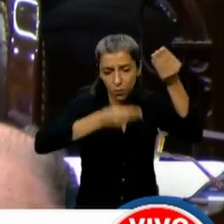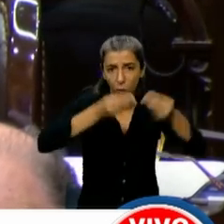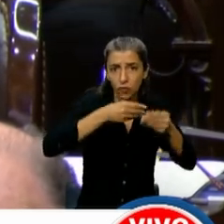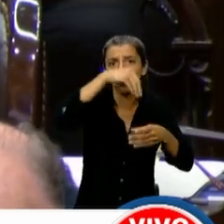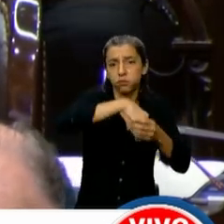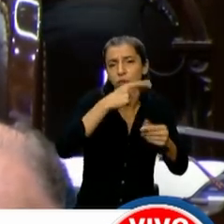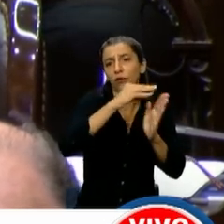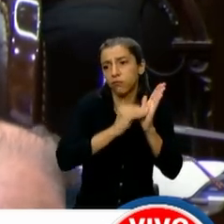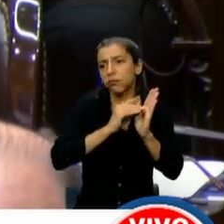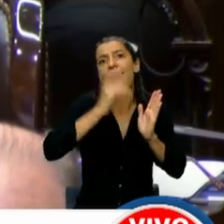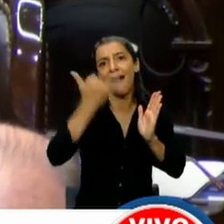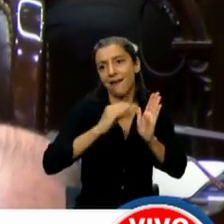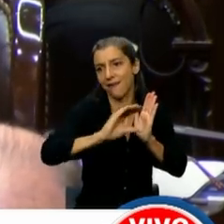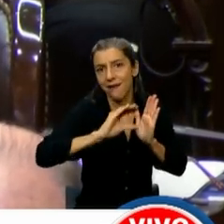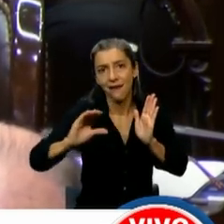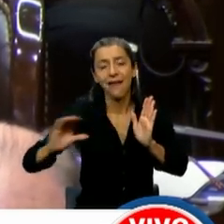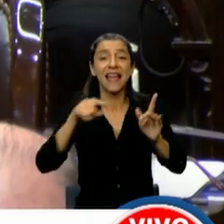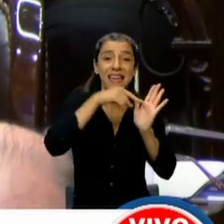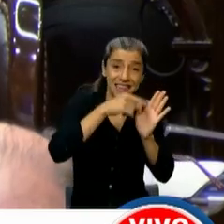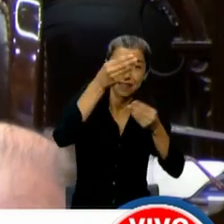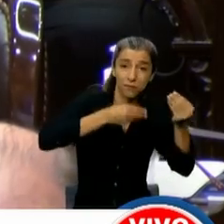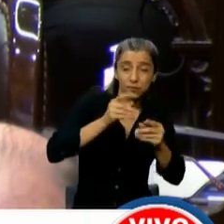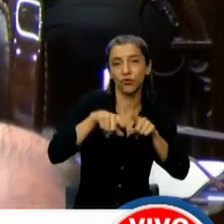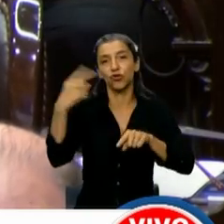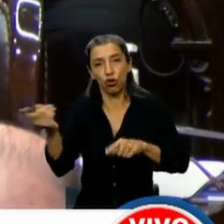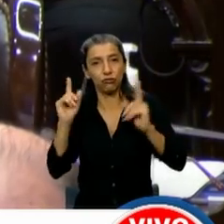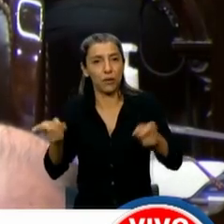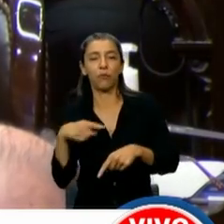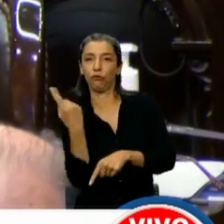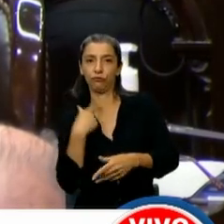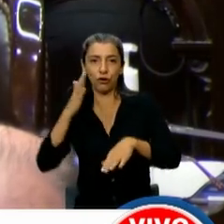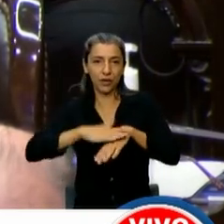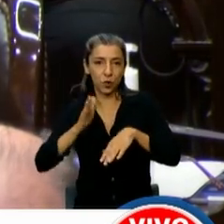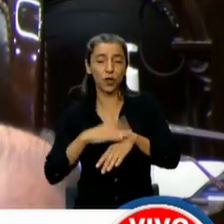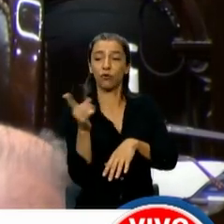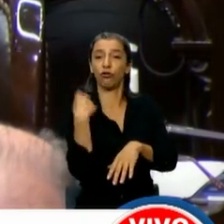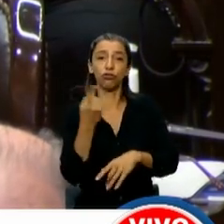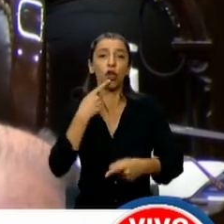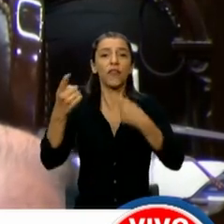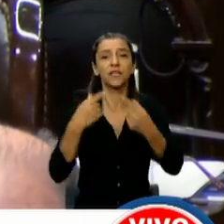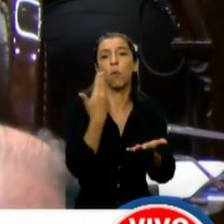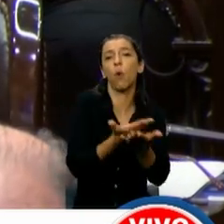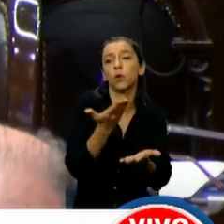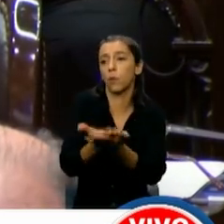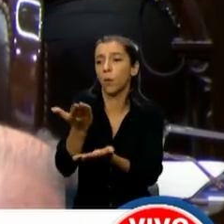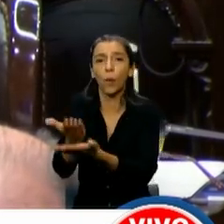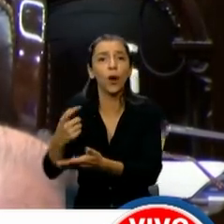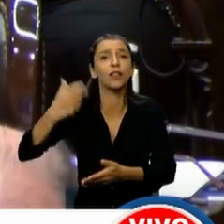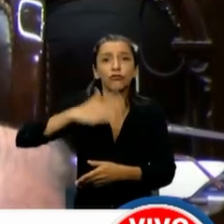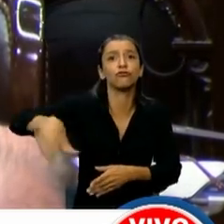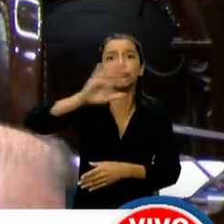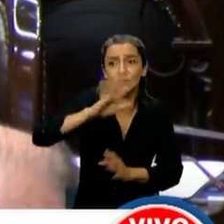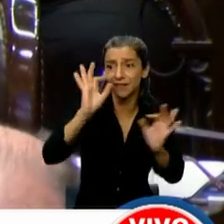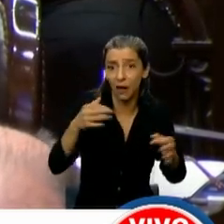hemos sabido votar porque hemos sido responsables pensando en que todo esto que decimos y que proponemos a la sociedad en